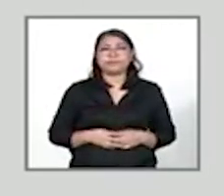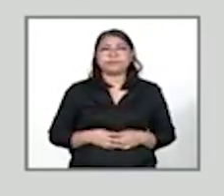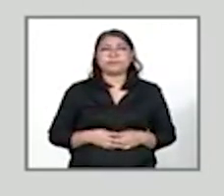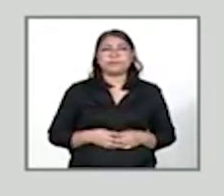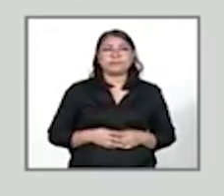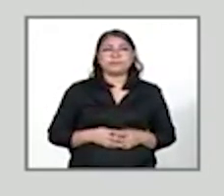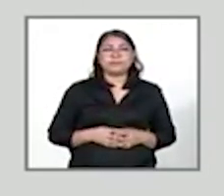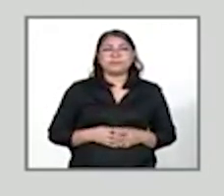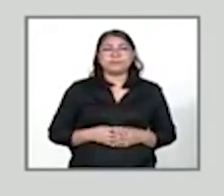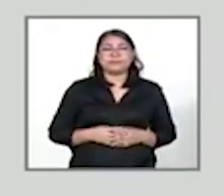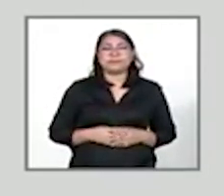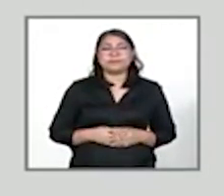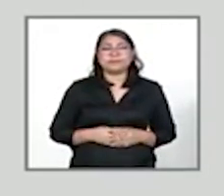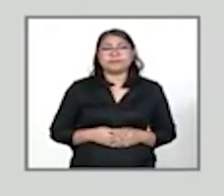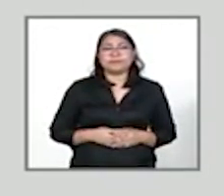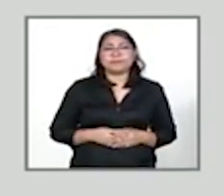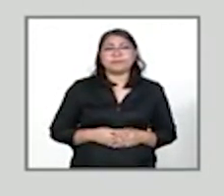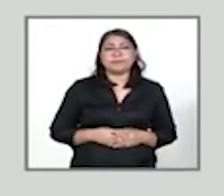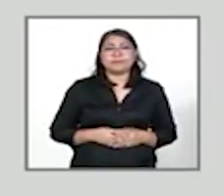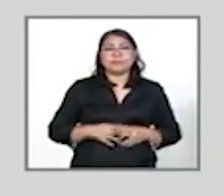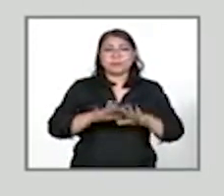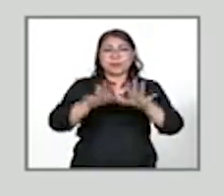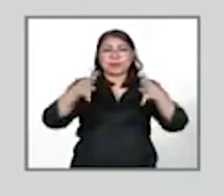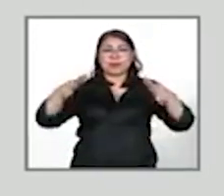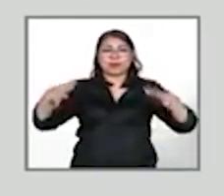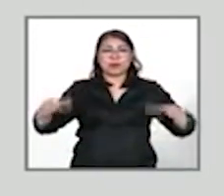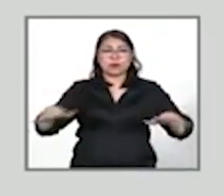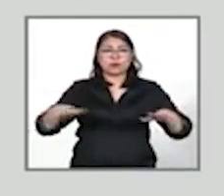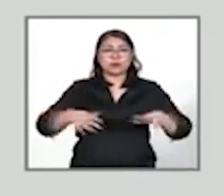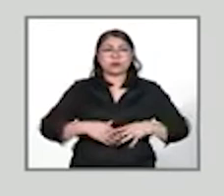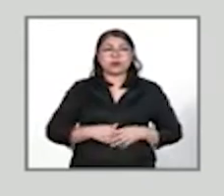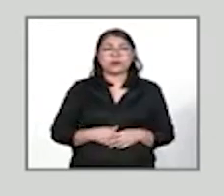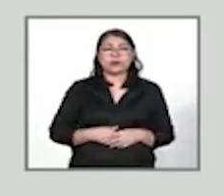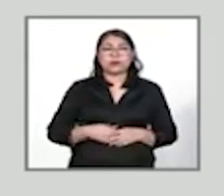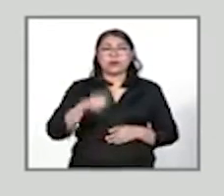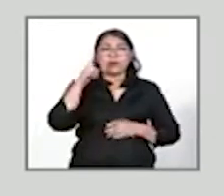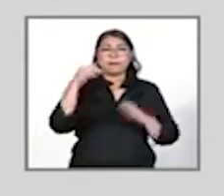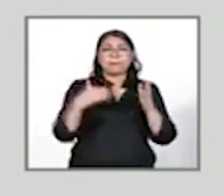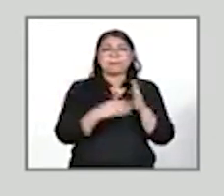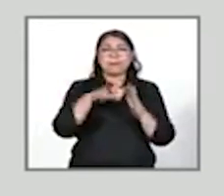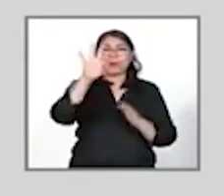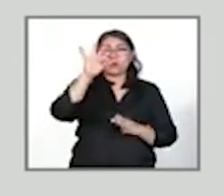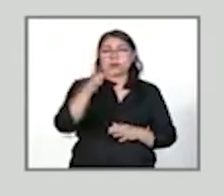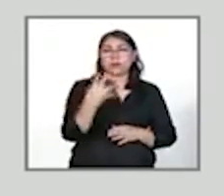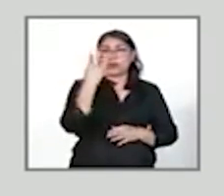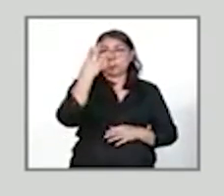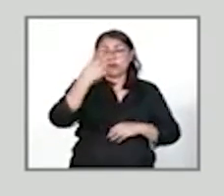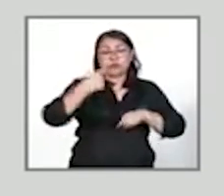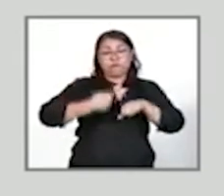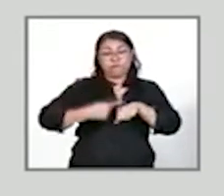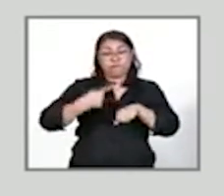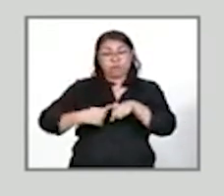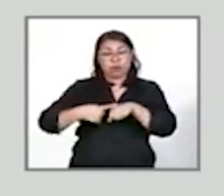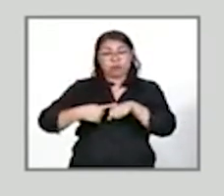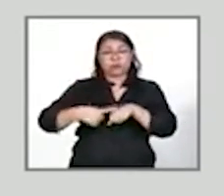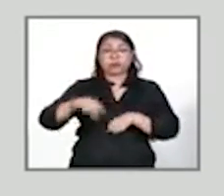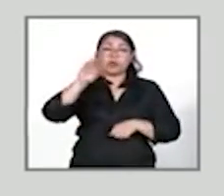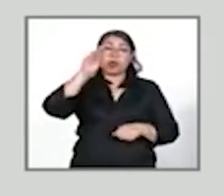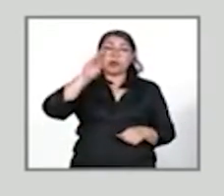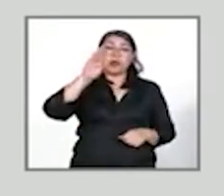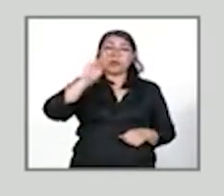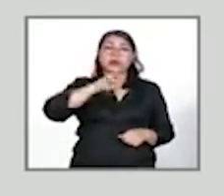la jurisdicción sanitaria número 4 de la costa, hay 1.044 casos confirmados y